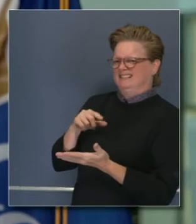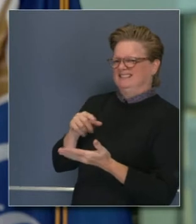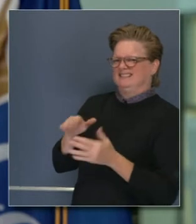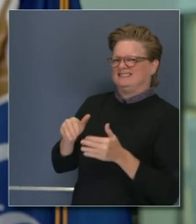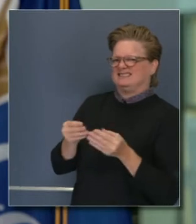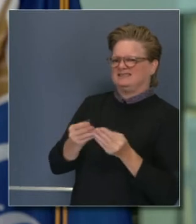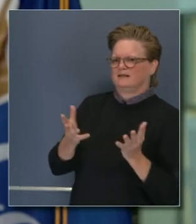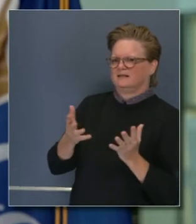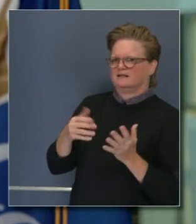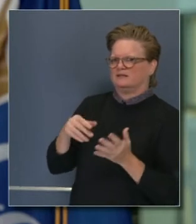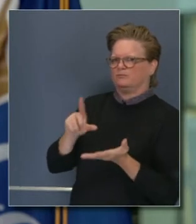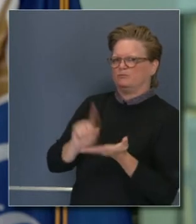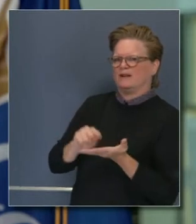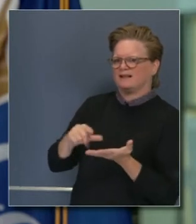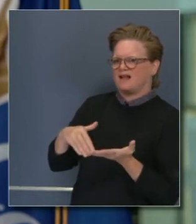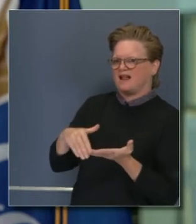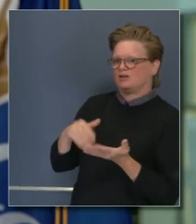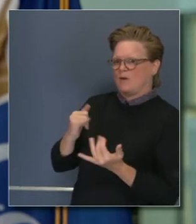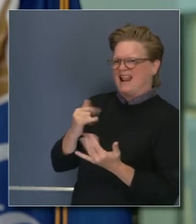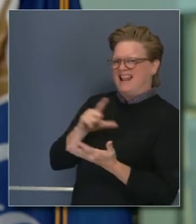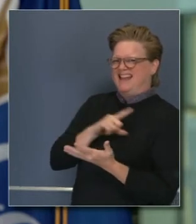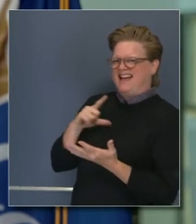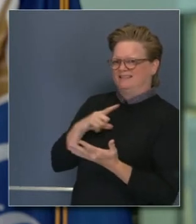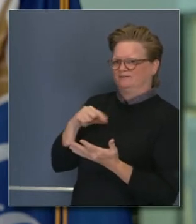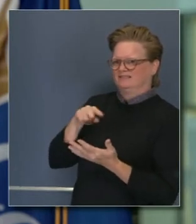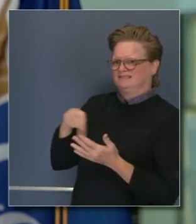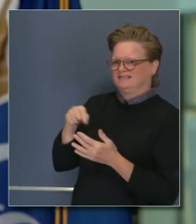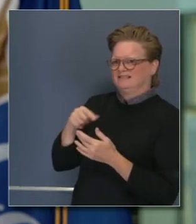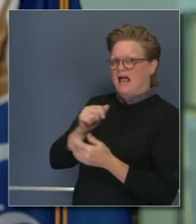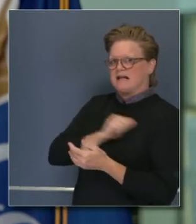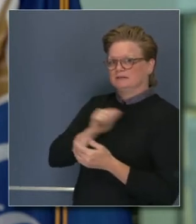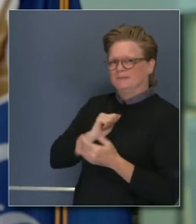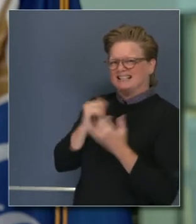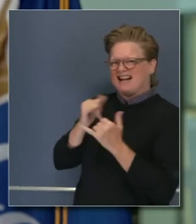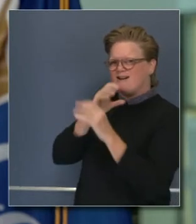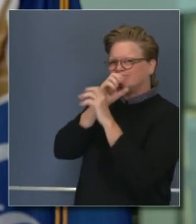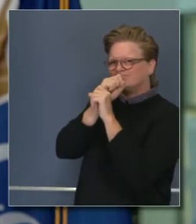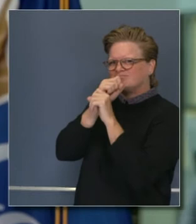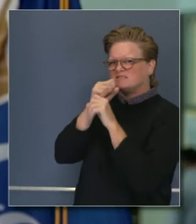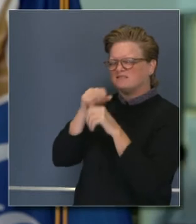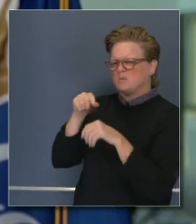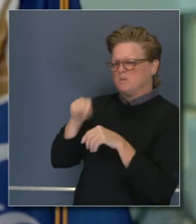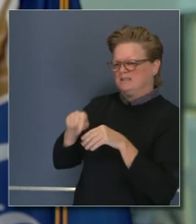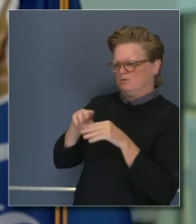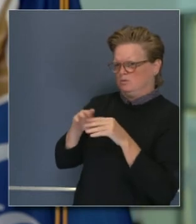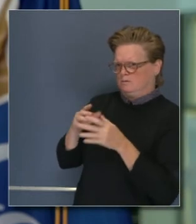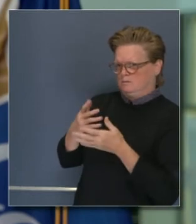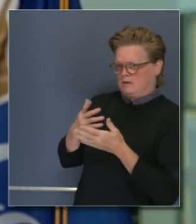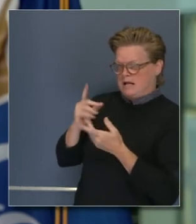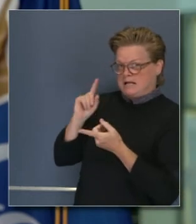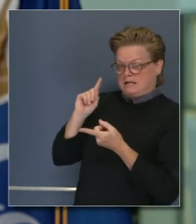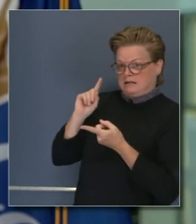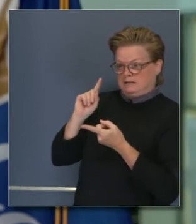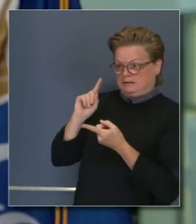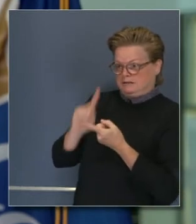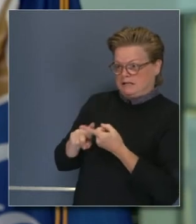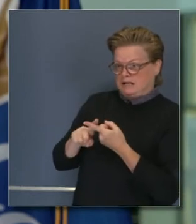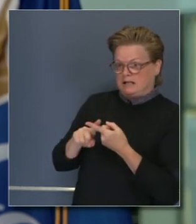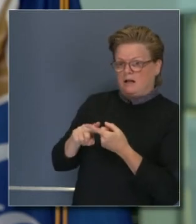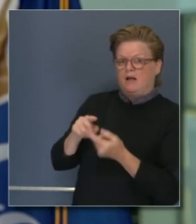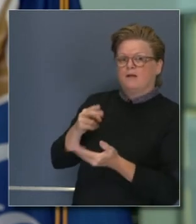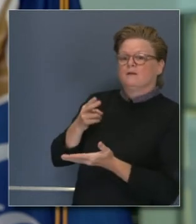por parte de líderes de la legislatura de no hablar de los detalles hasta que haya sido impreso todo y que sea publicado. Lo único que puedo